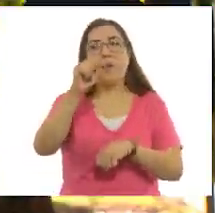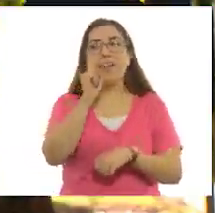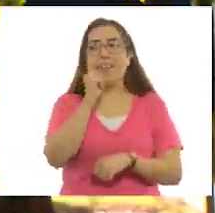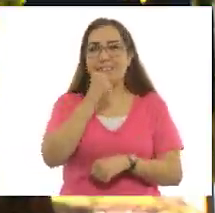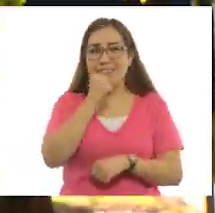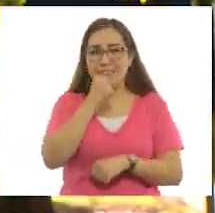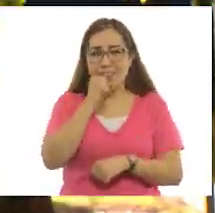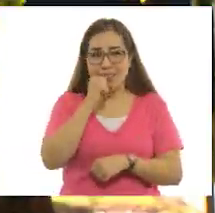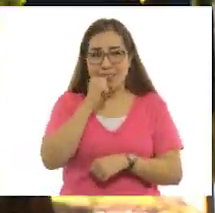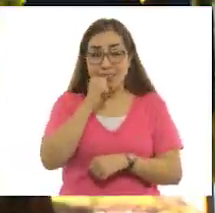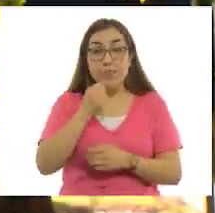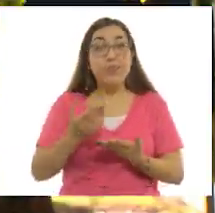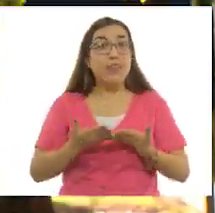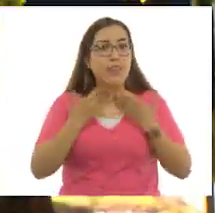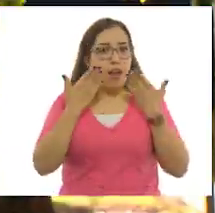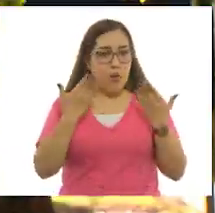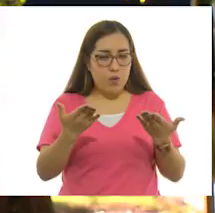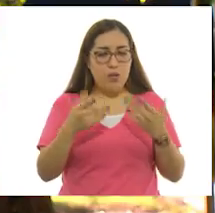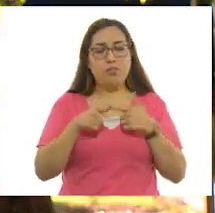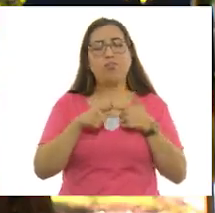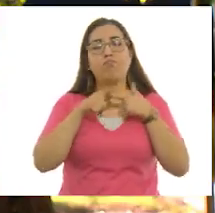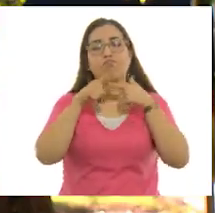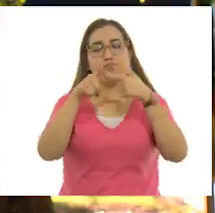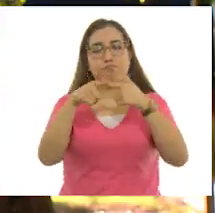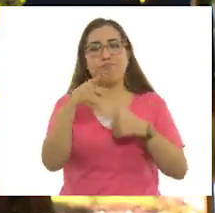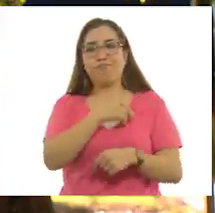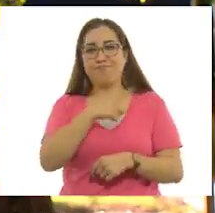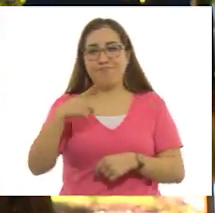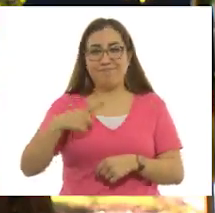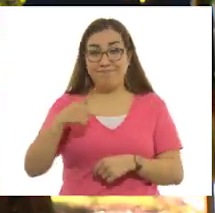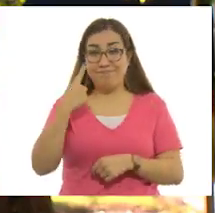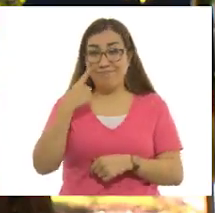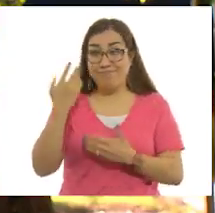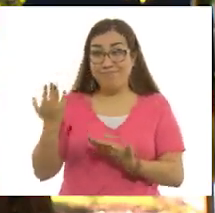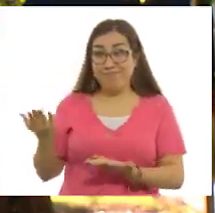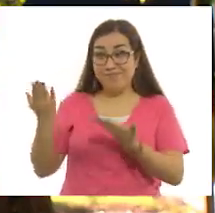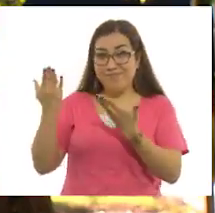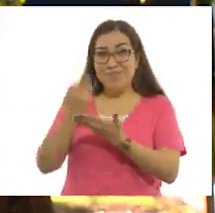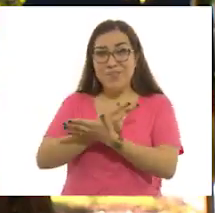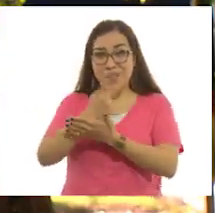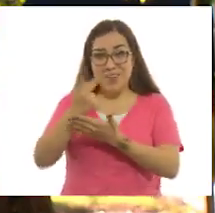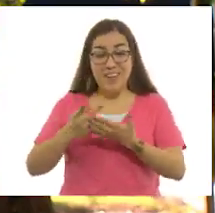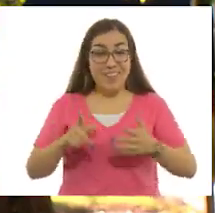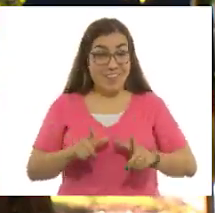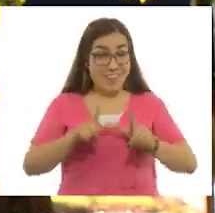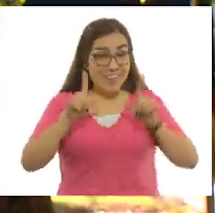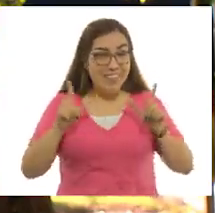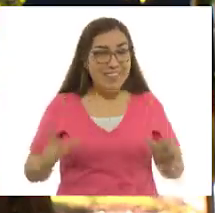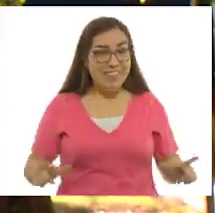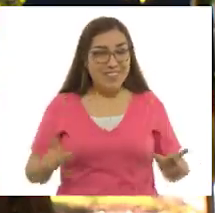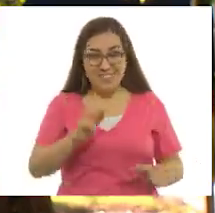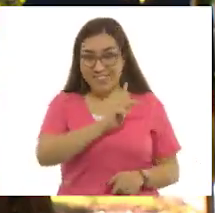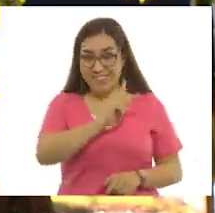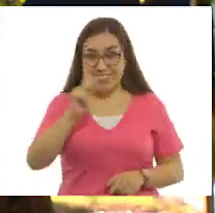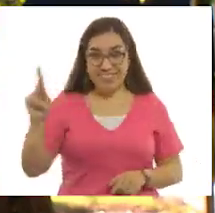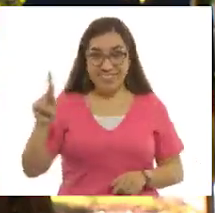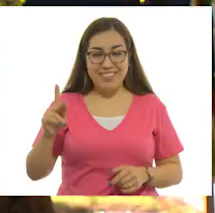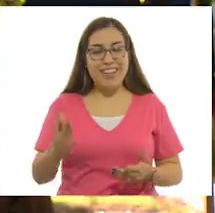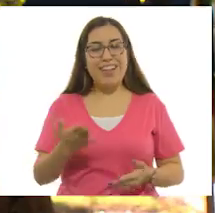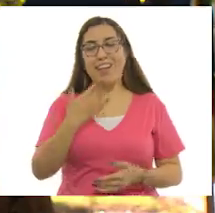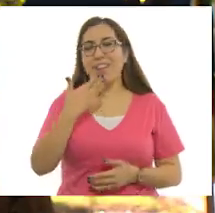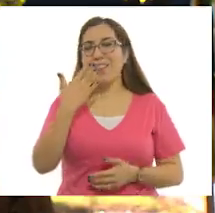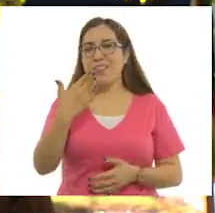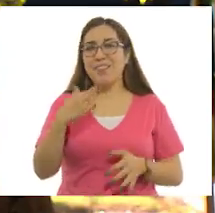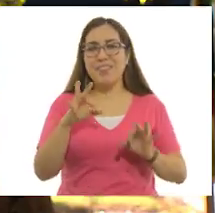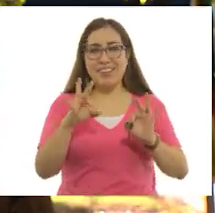ahora es momento de seguir con el programa de hoy listas listos muy